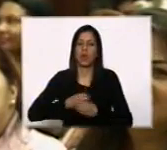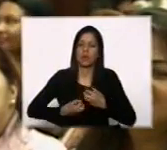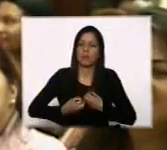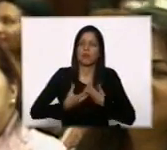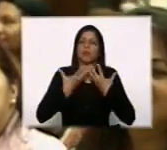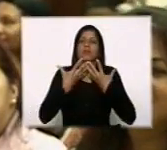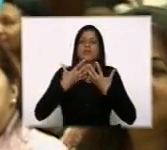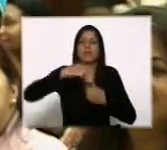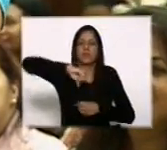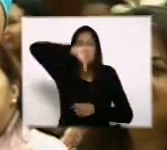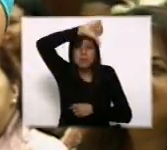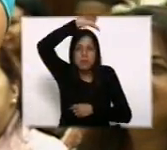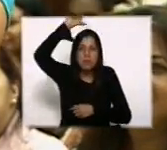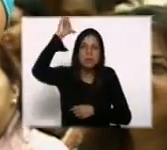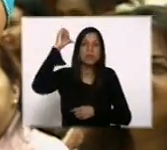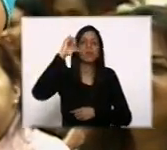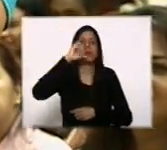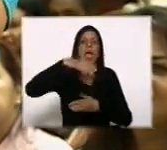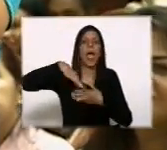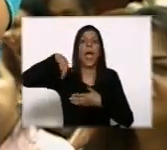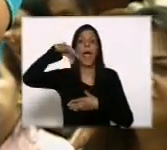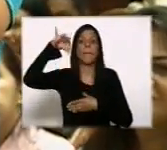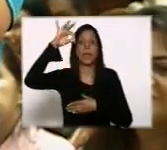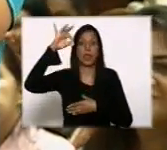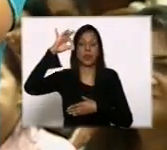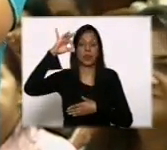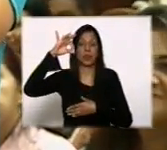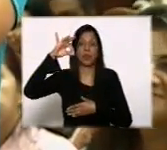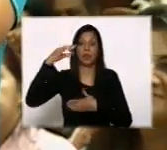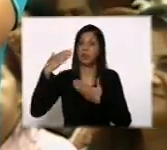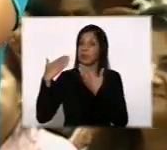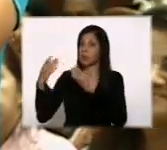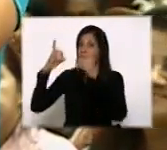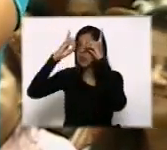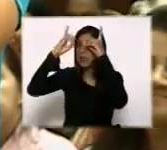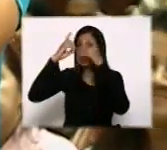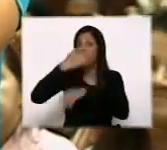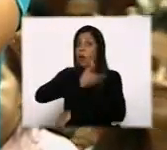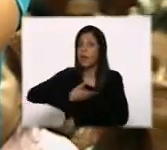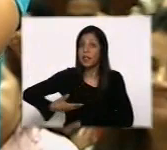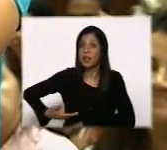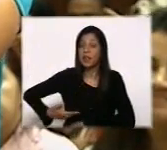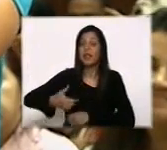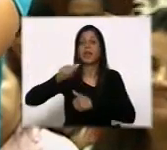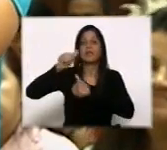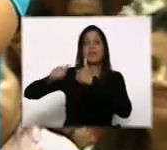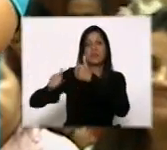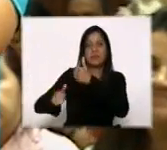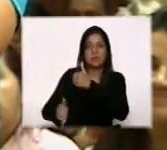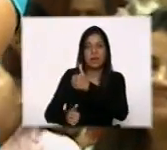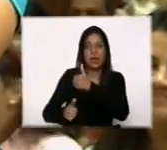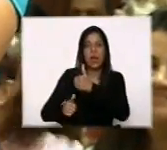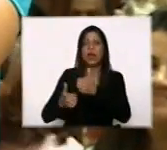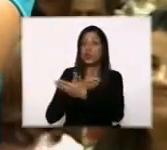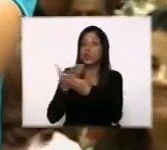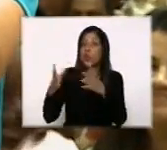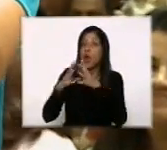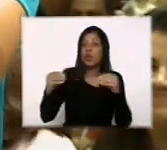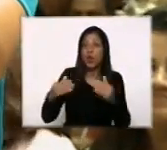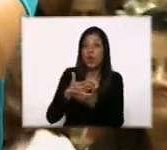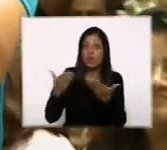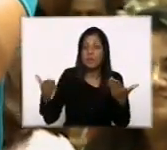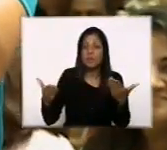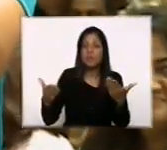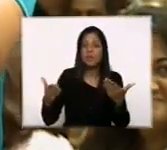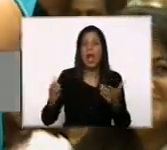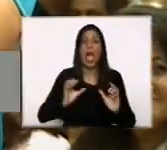toda esa espiritualidad. Compañera Presidenta de la Asamblea Nacional Constituyente, compatriotas, colegas constituyentes, la Junta Directiva y todos y todas. Uno